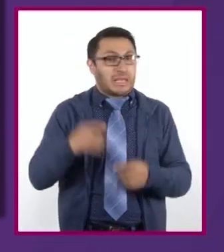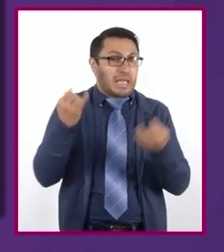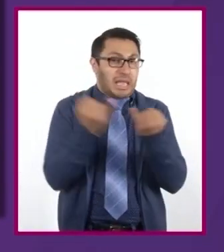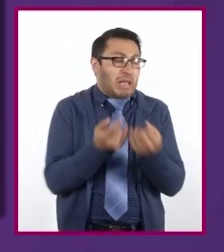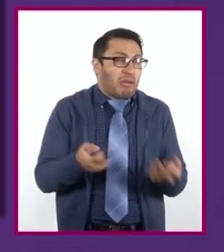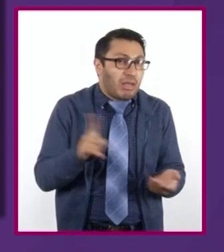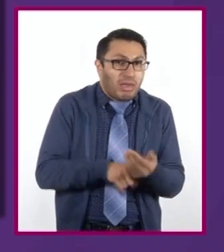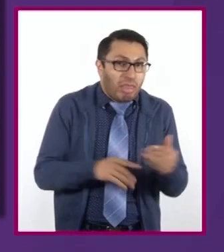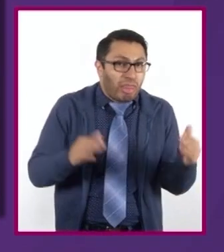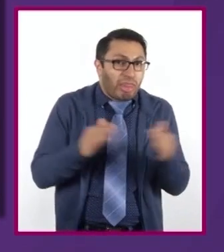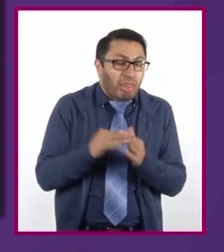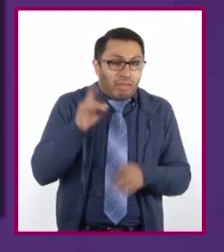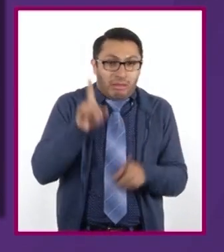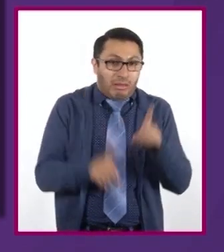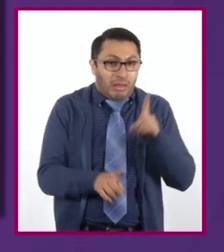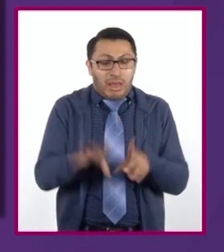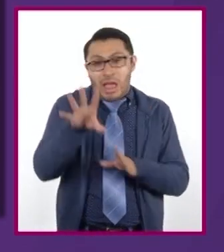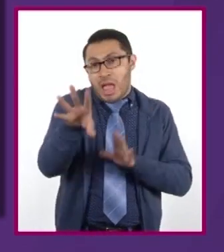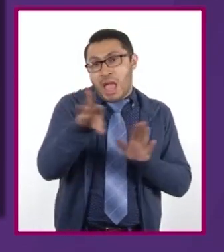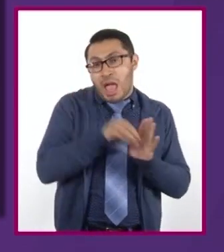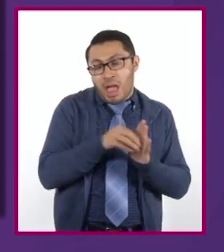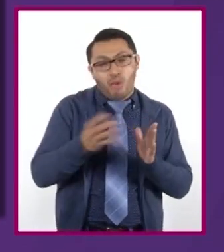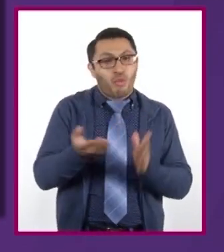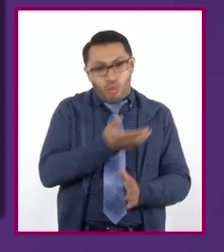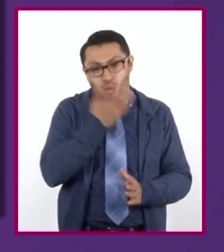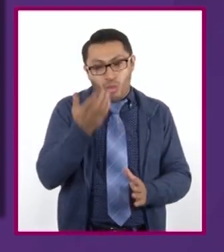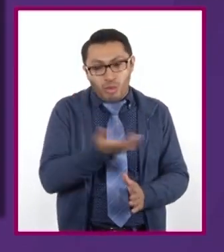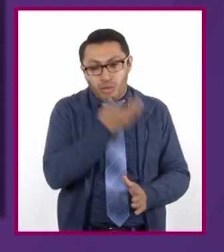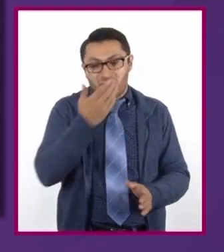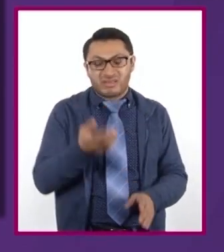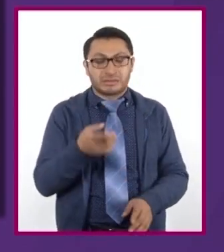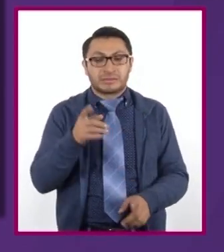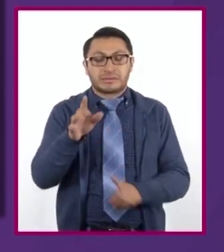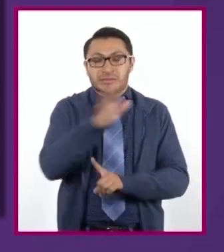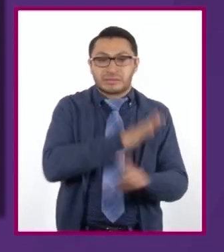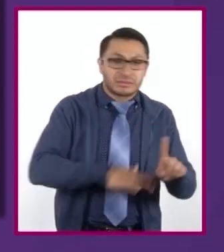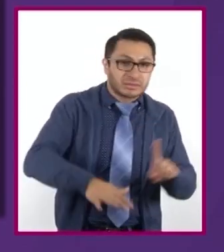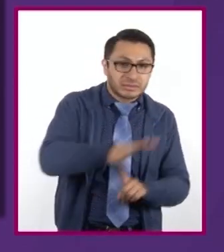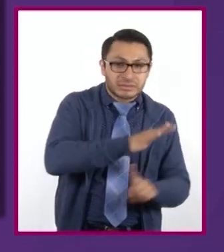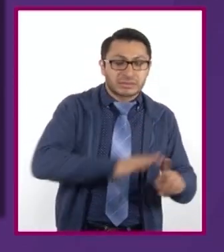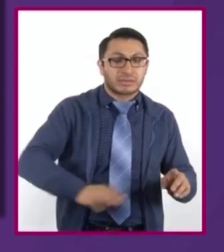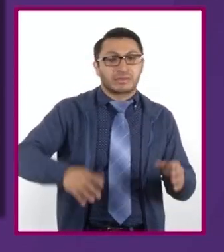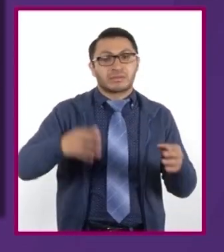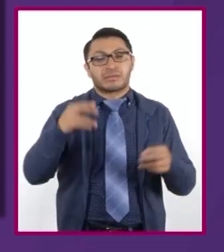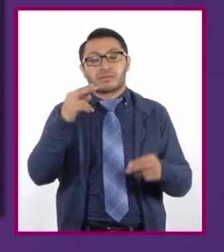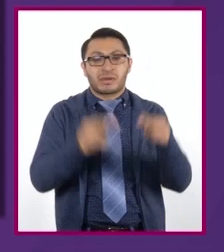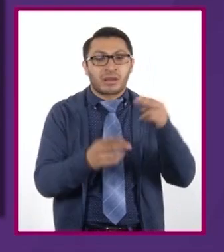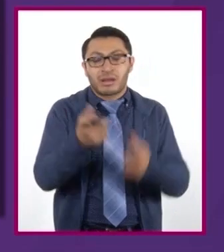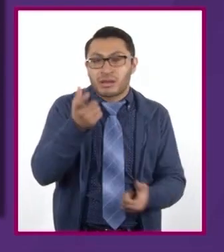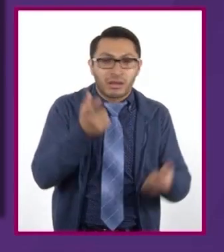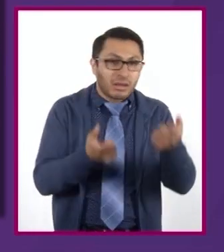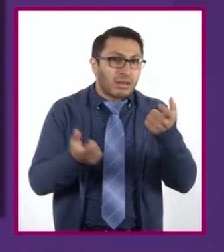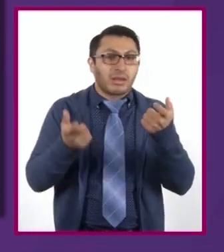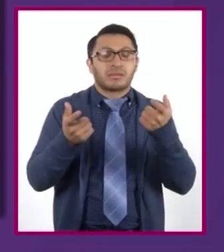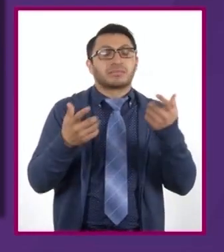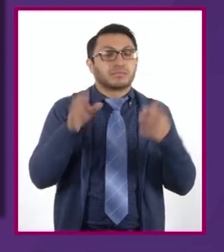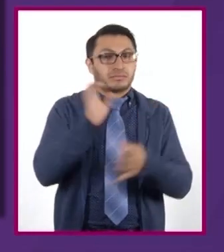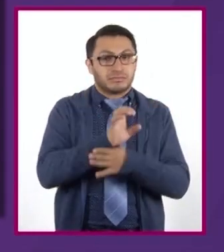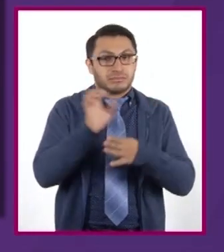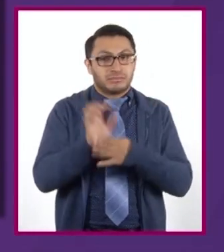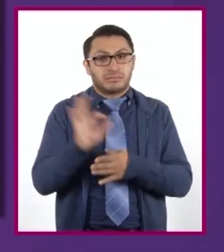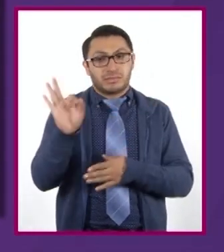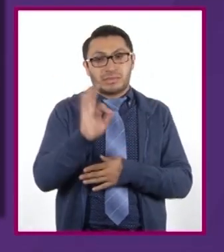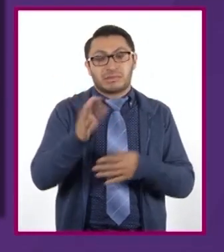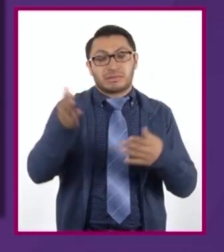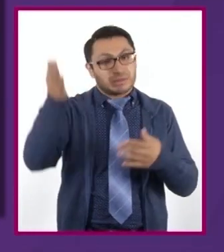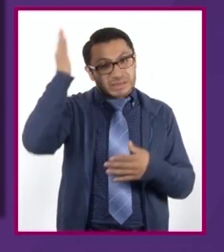¿no? A las costumbres, al medio, al estrato. Entonces, cuando no se encuentra